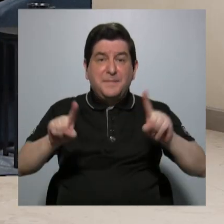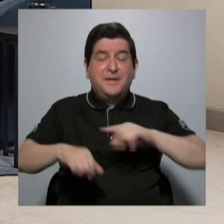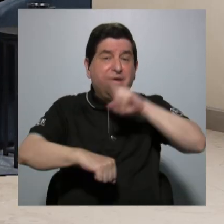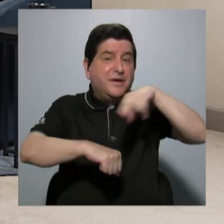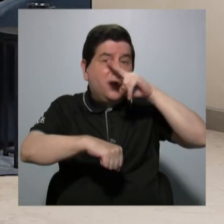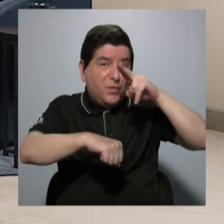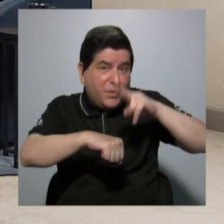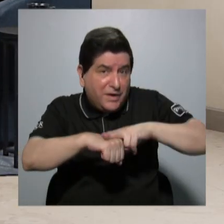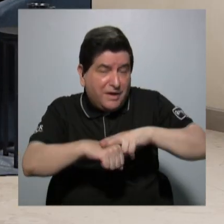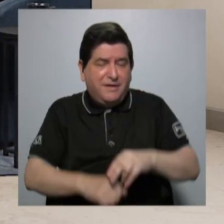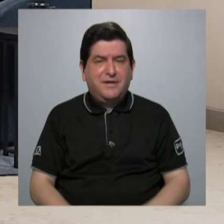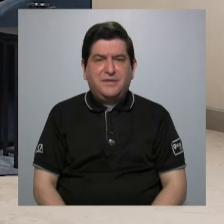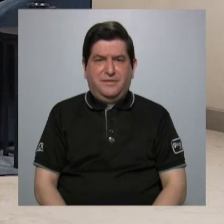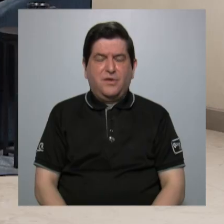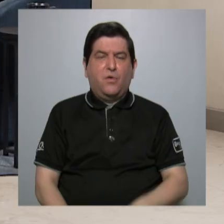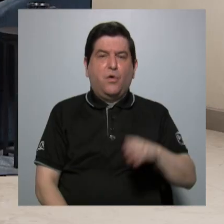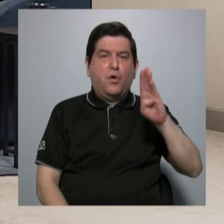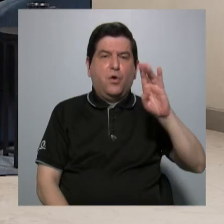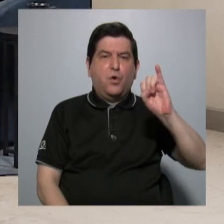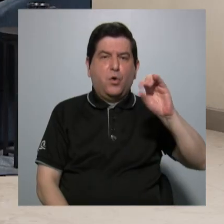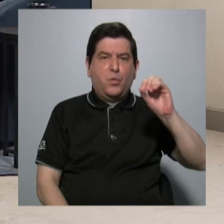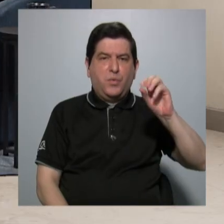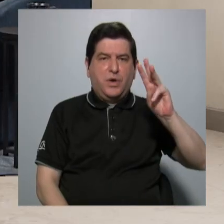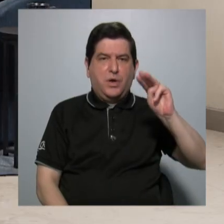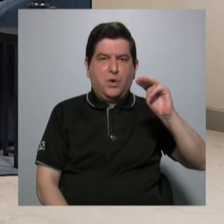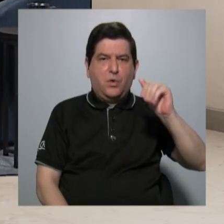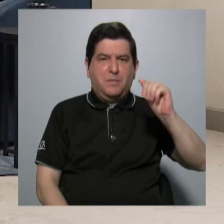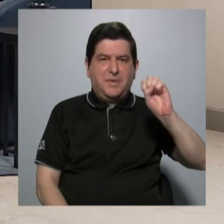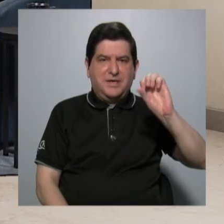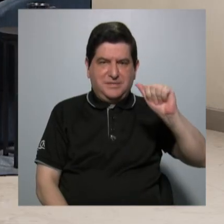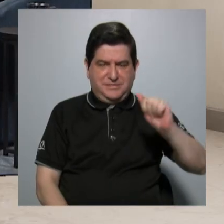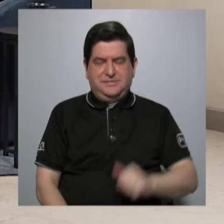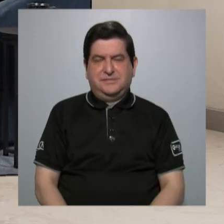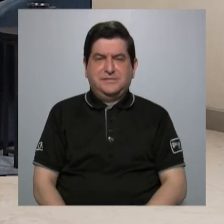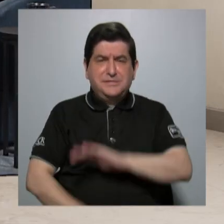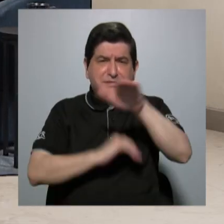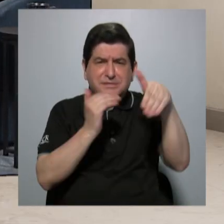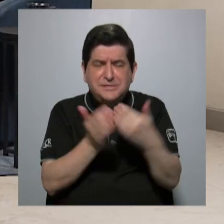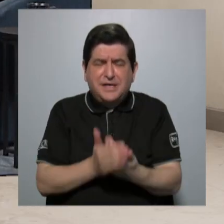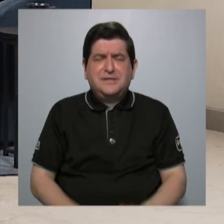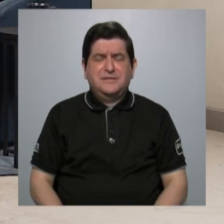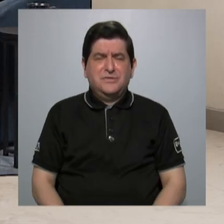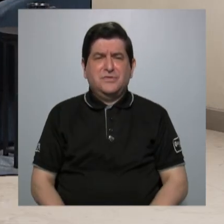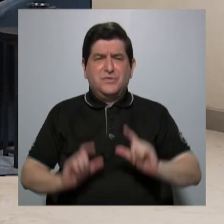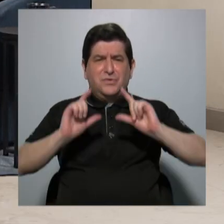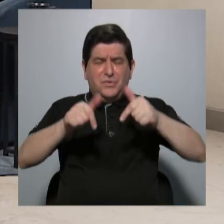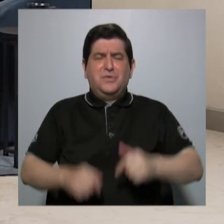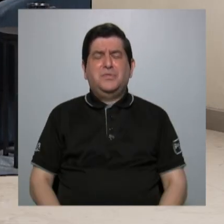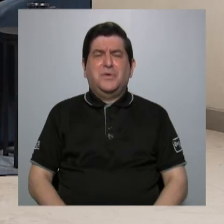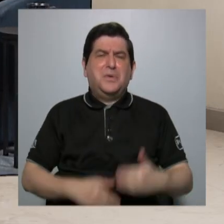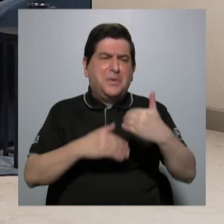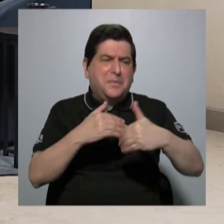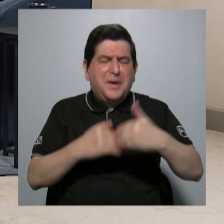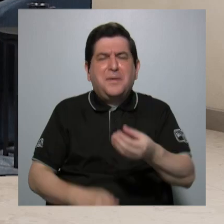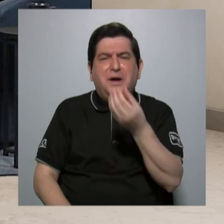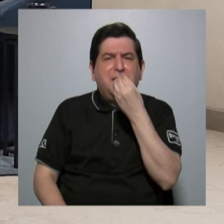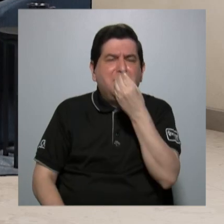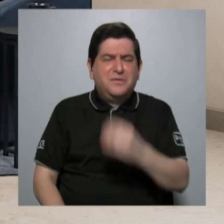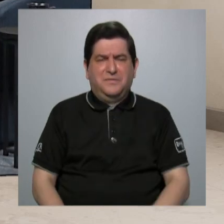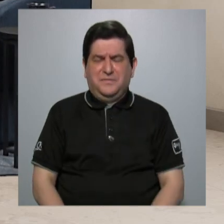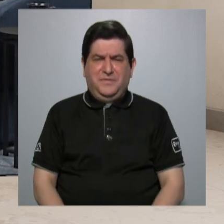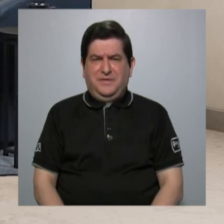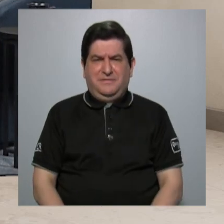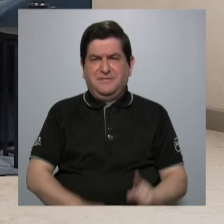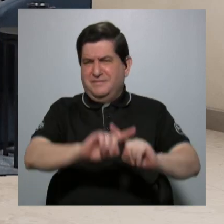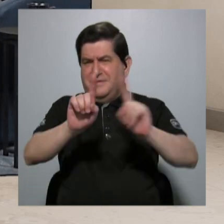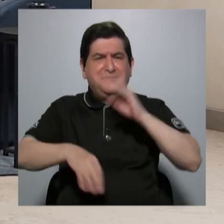ese orgánico, que le llamamos también biomasa, digamos, que está compuesto por que todo lo que son residuos de pan, comida, arroz,